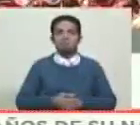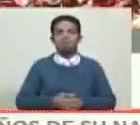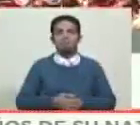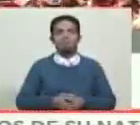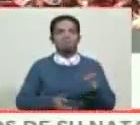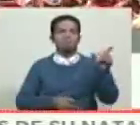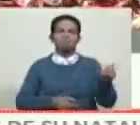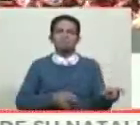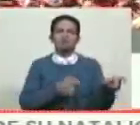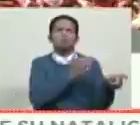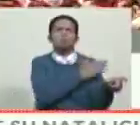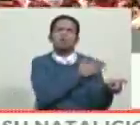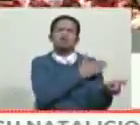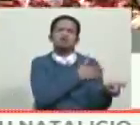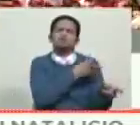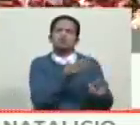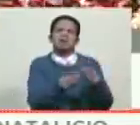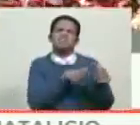la derecha?